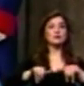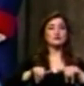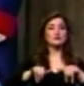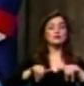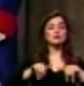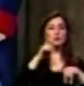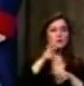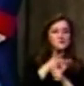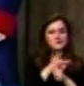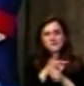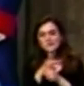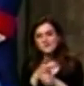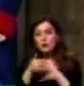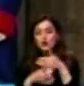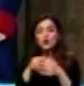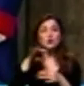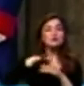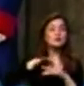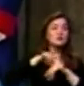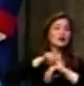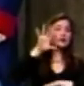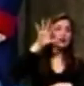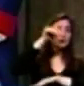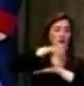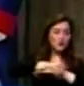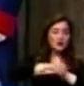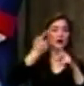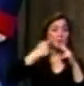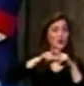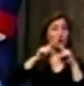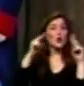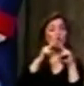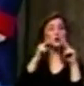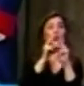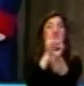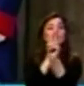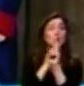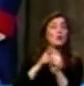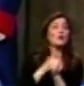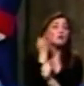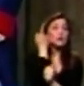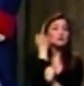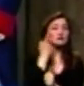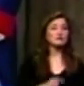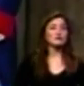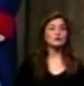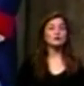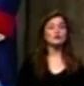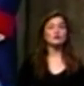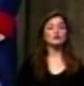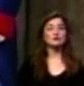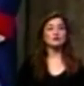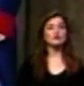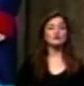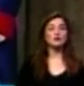las incidencias del proceso electoral. A partir de las 5 de la tarde se empezarán a conocer los primeros resultados parciales